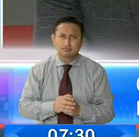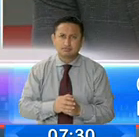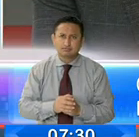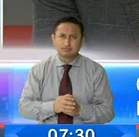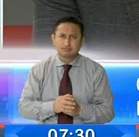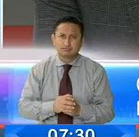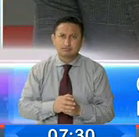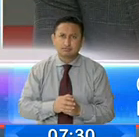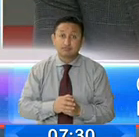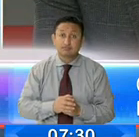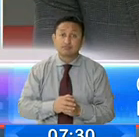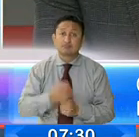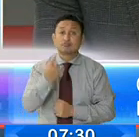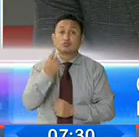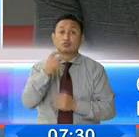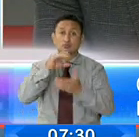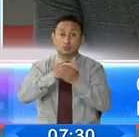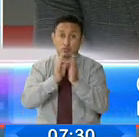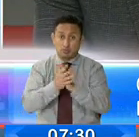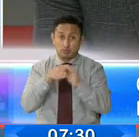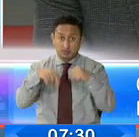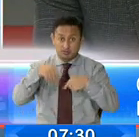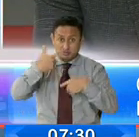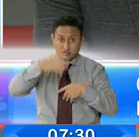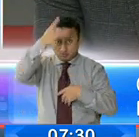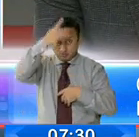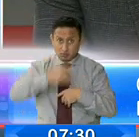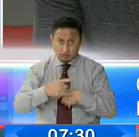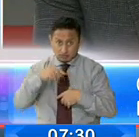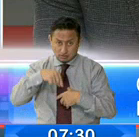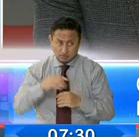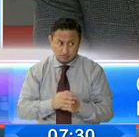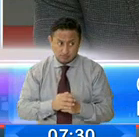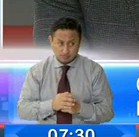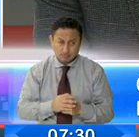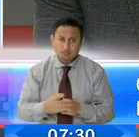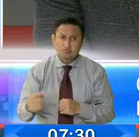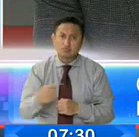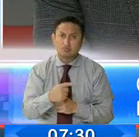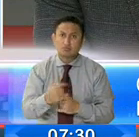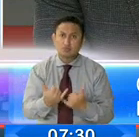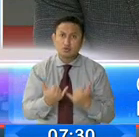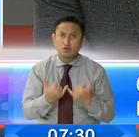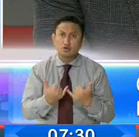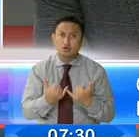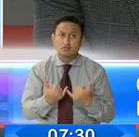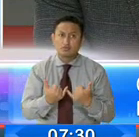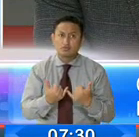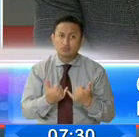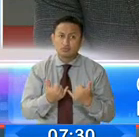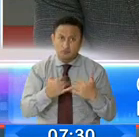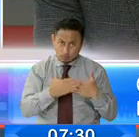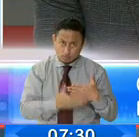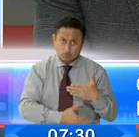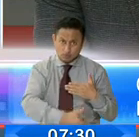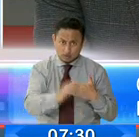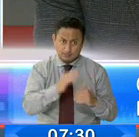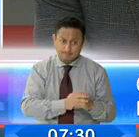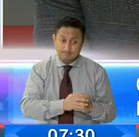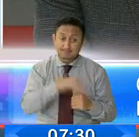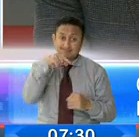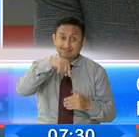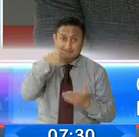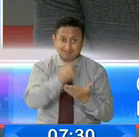nosotros tomamos el 11 de noviembre una resolución, que esa resolución todavía está vigente. Es así que esta